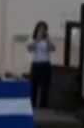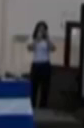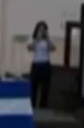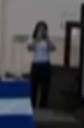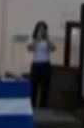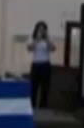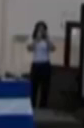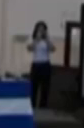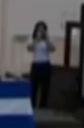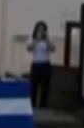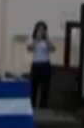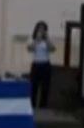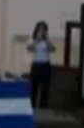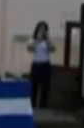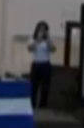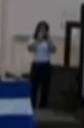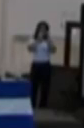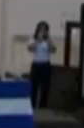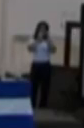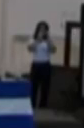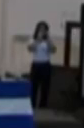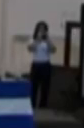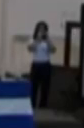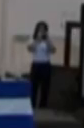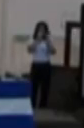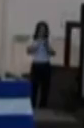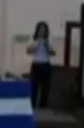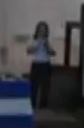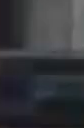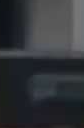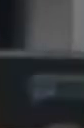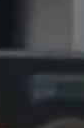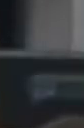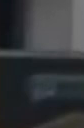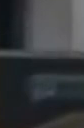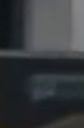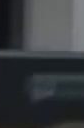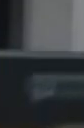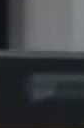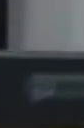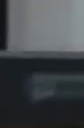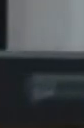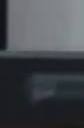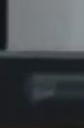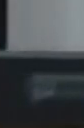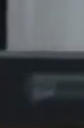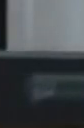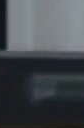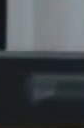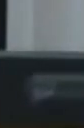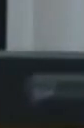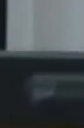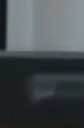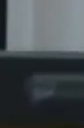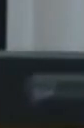diputadas y diputados de la Comisión de Medio Ambiente y Recursos Naturales recibimos de primera secretaría el